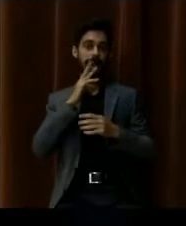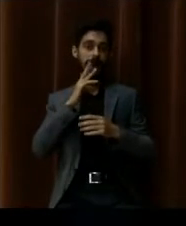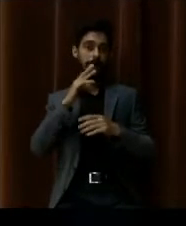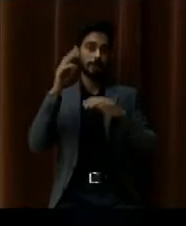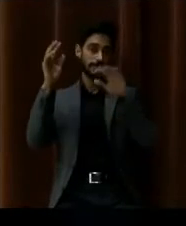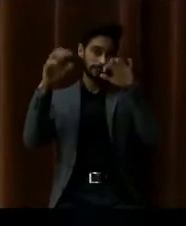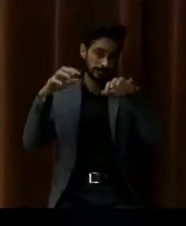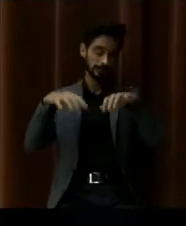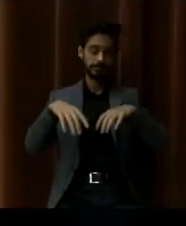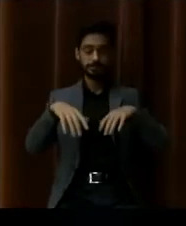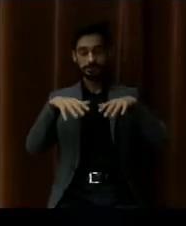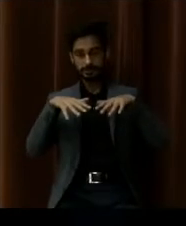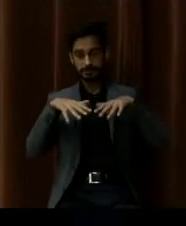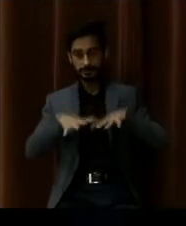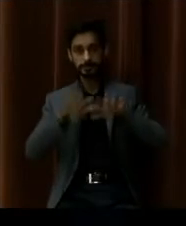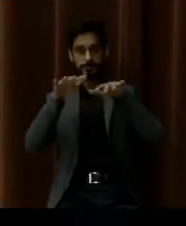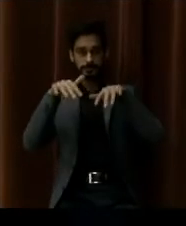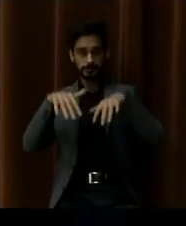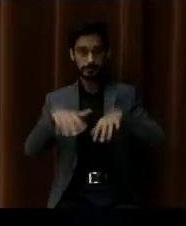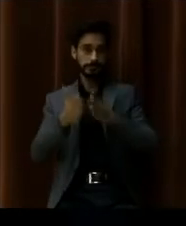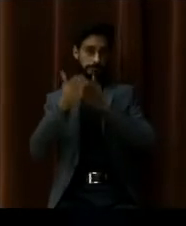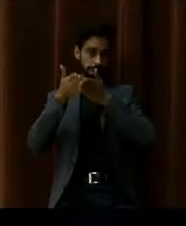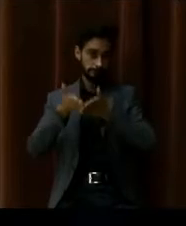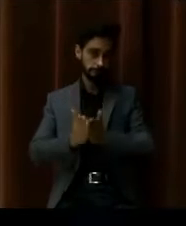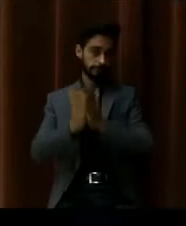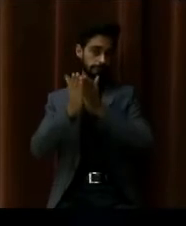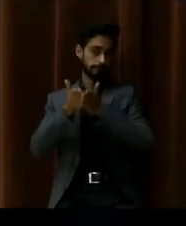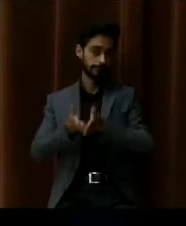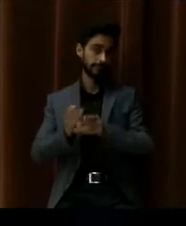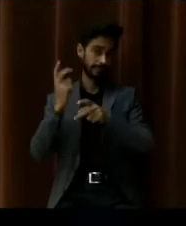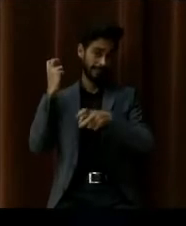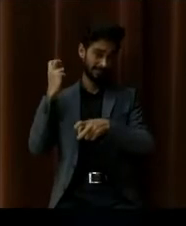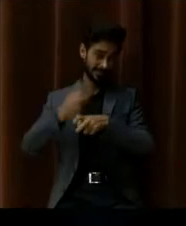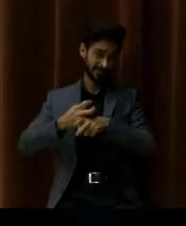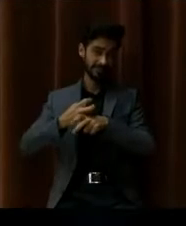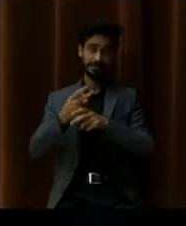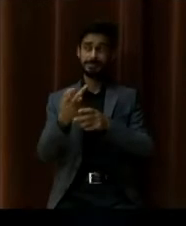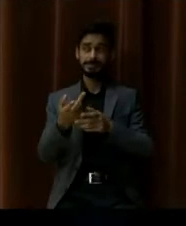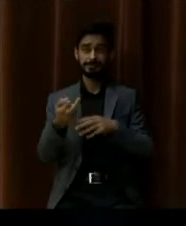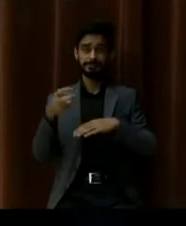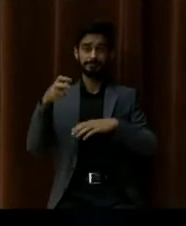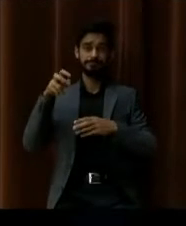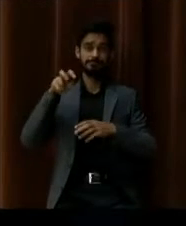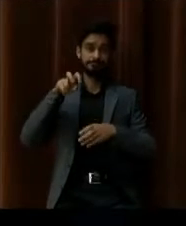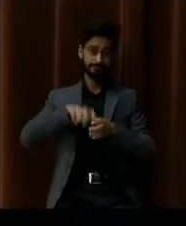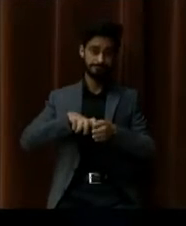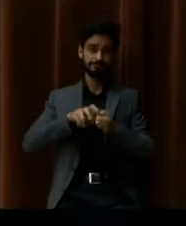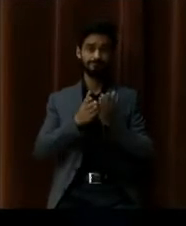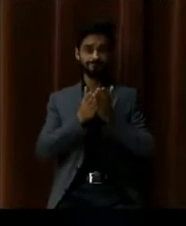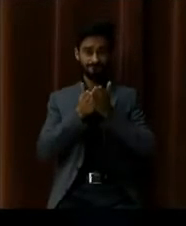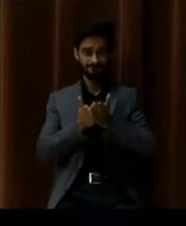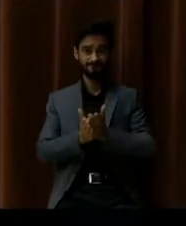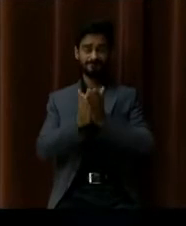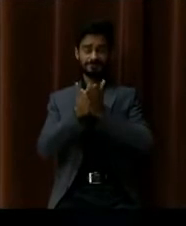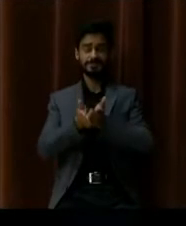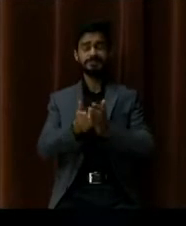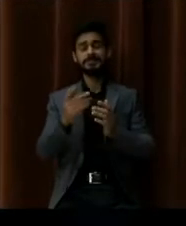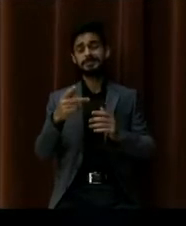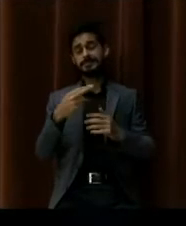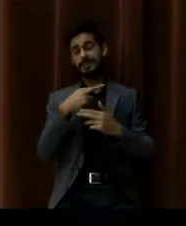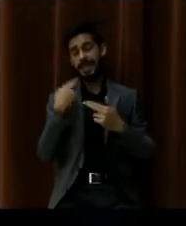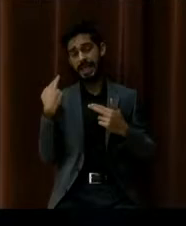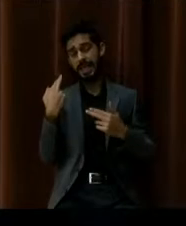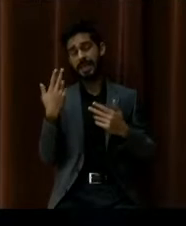marea de los muertos impide que ese transporte el personal amor a por la vida marítima y desde evitar la